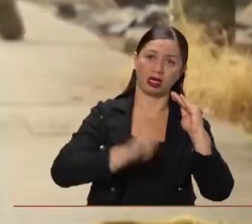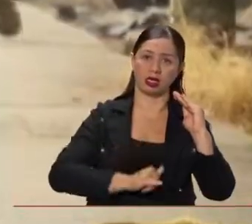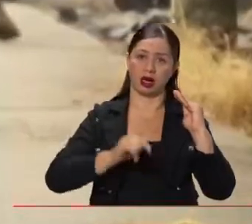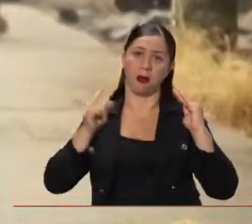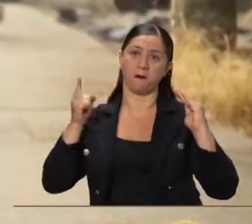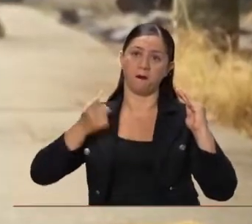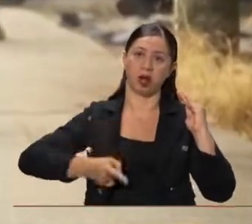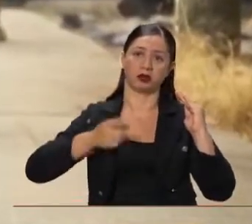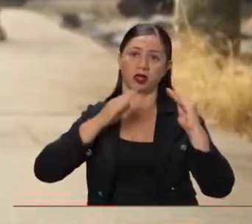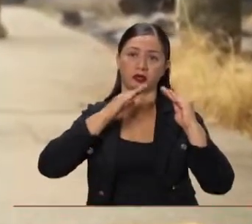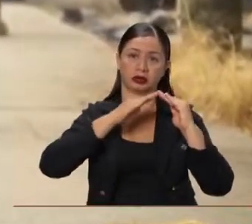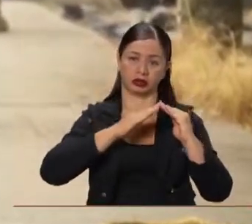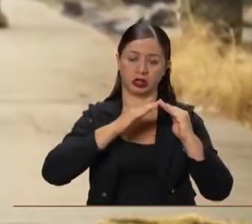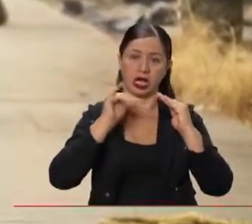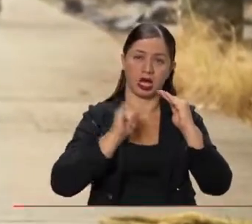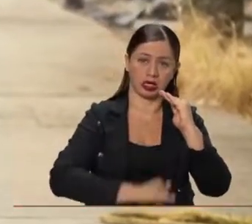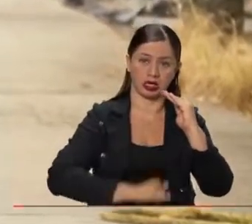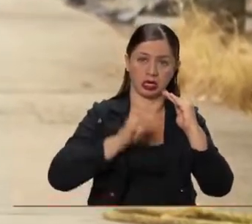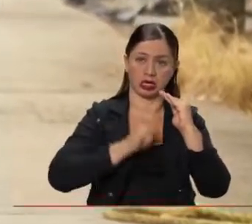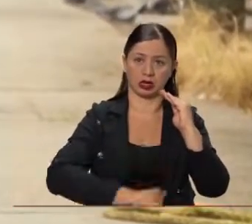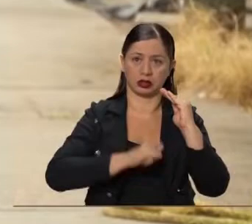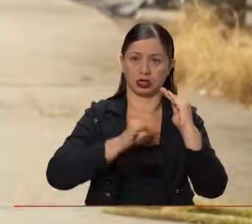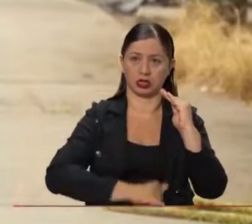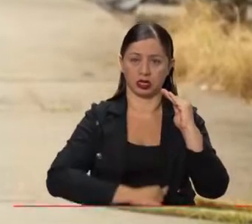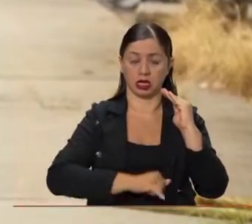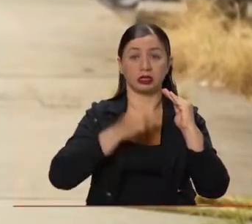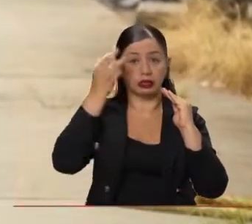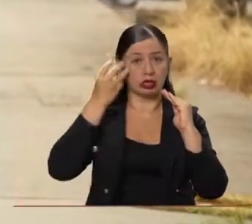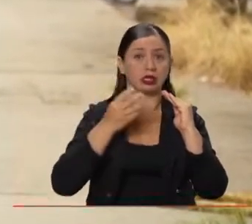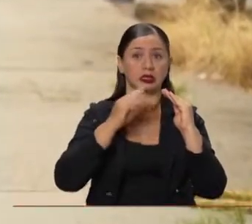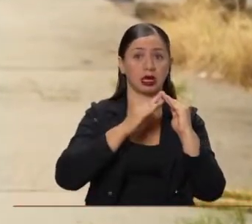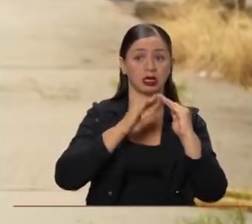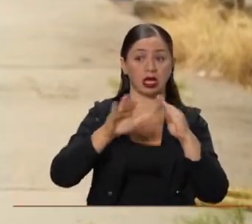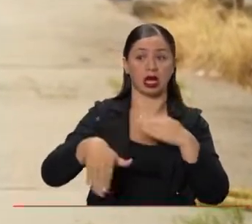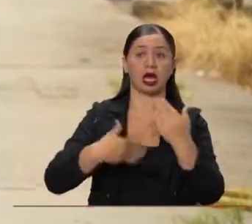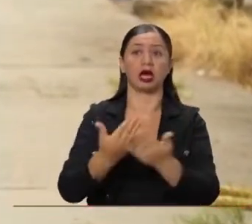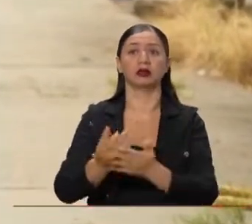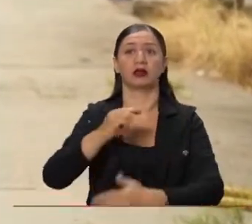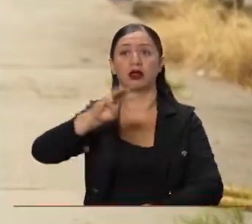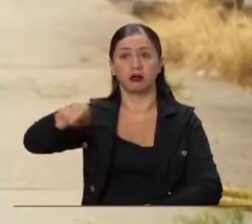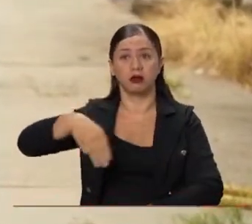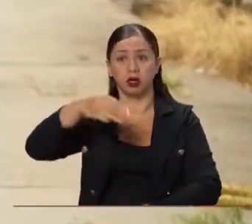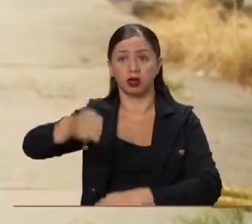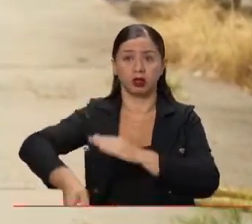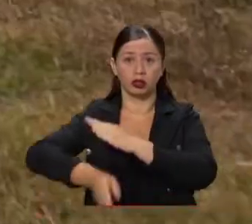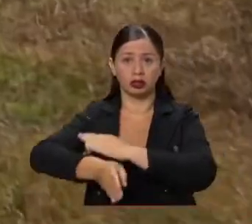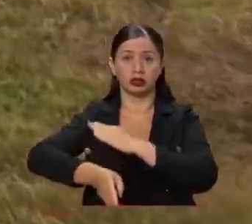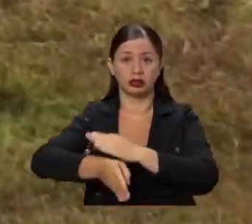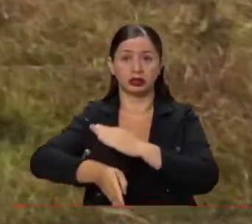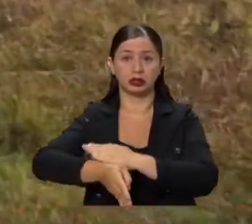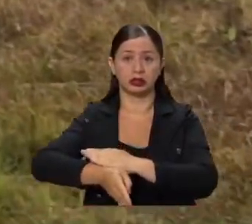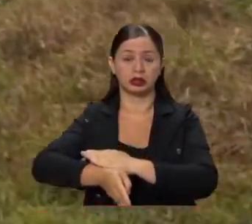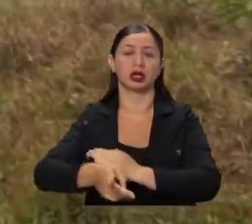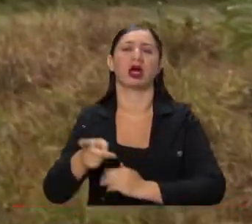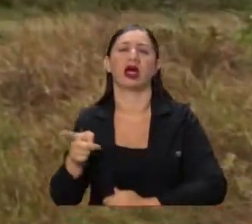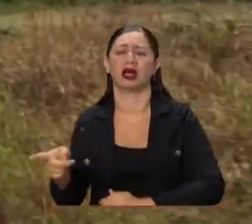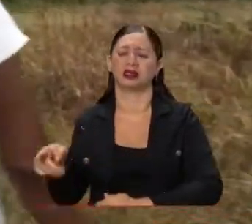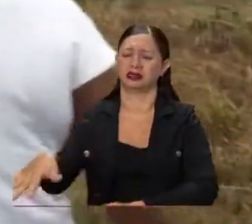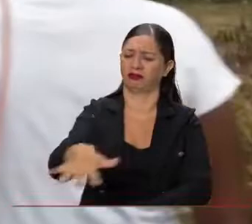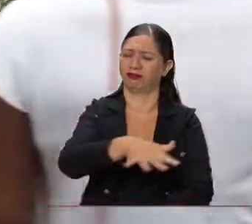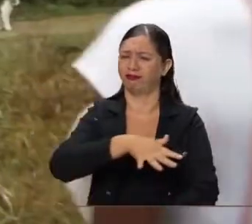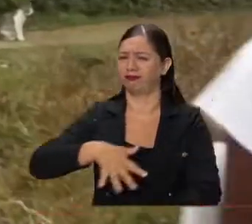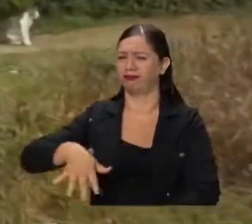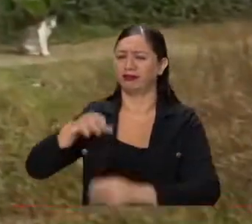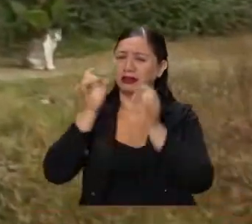queda. Creo que va hasta el día miércoles. Que en la playa de Amarales hoy está pasando por una